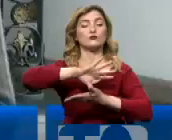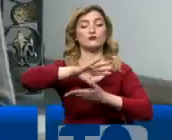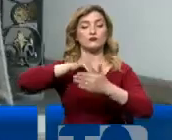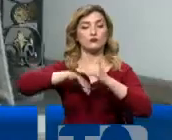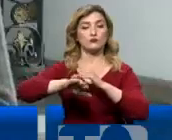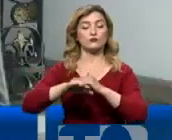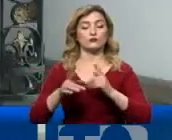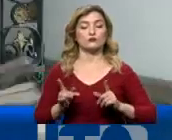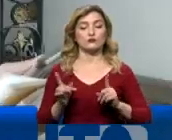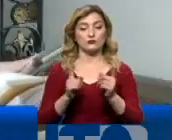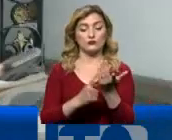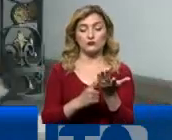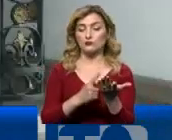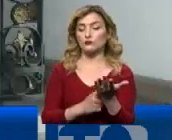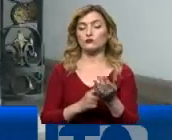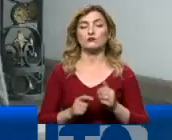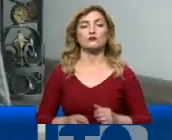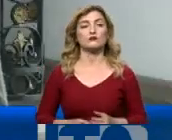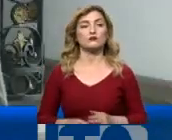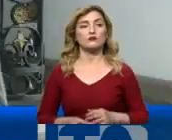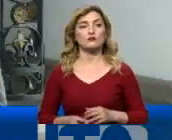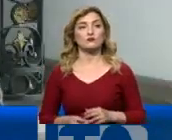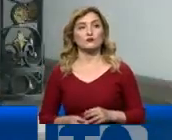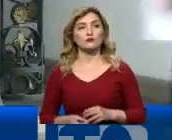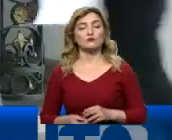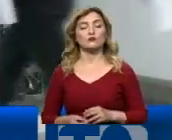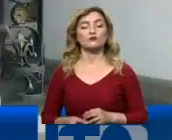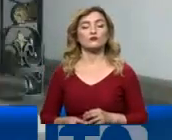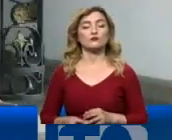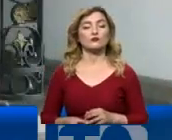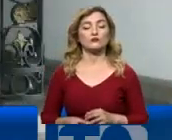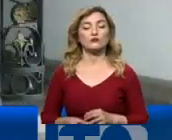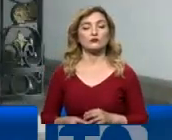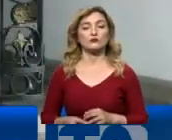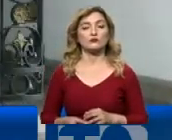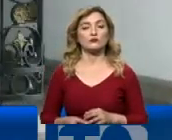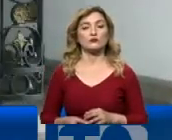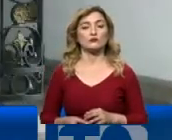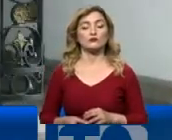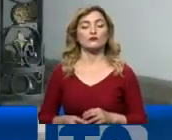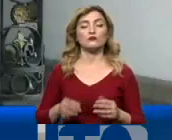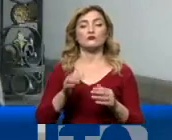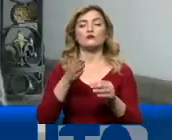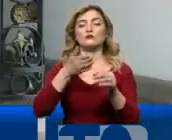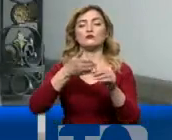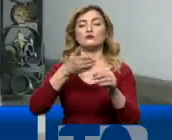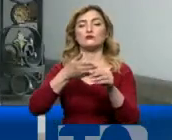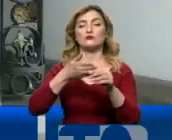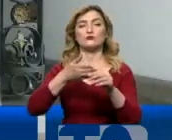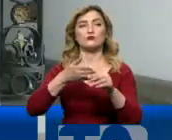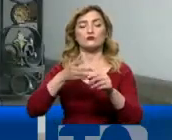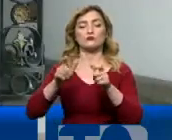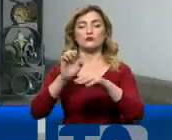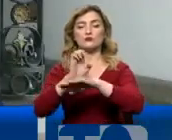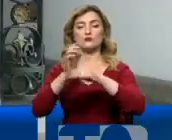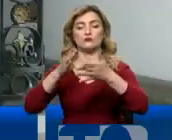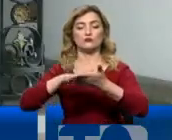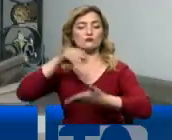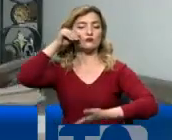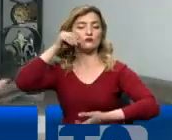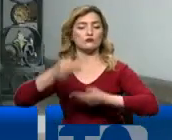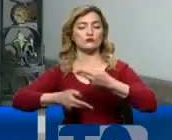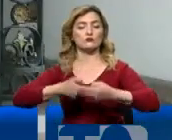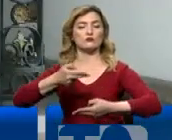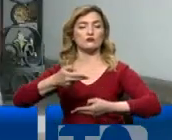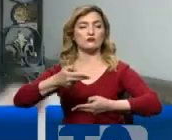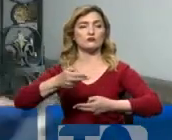sean debatidas, pero se ha dicho que lo que se busca es sobre todo proyectar el emprendimiento de los ecuatorianos y así